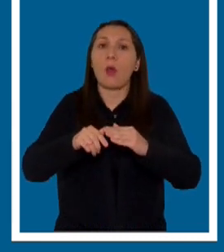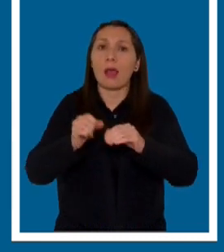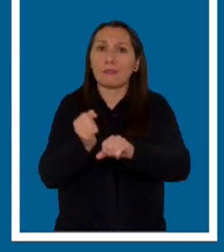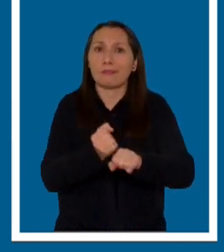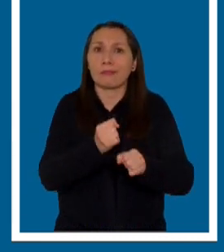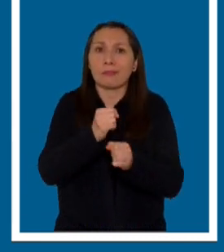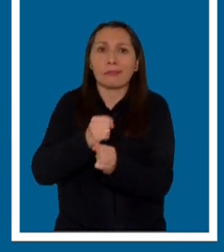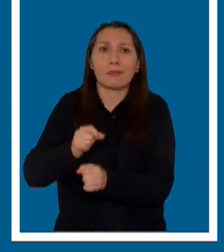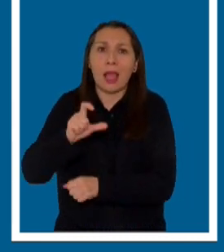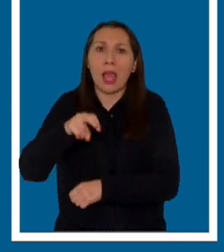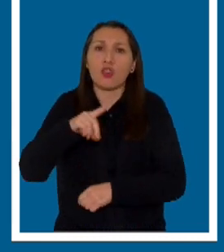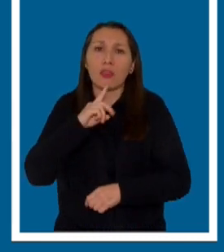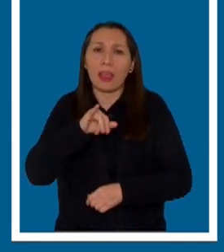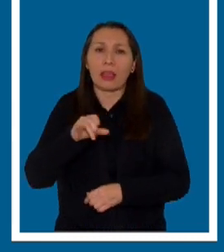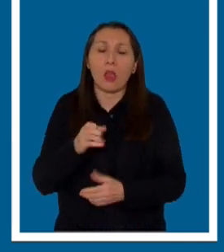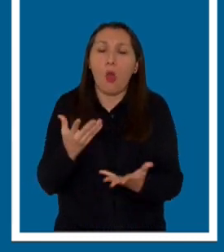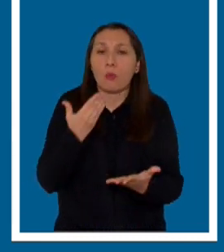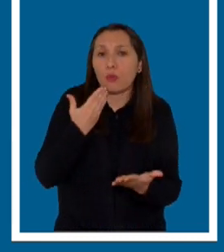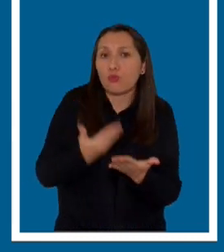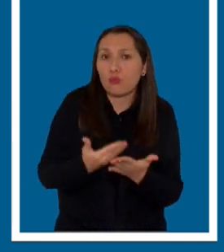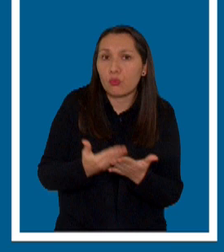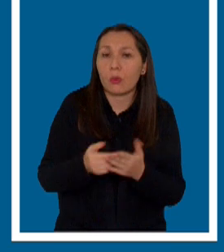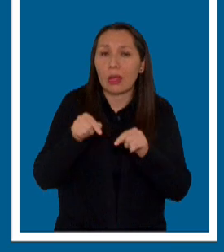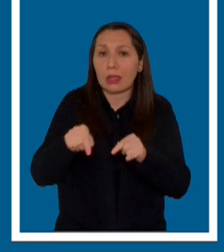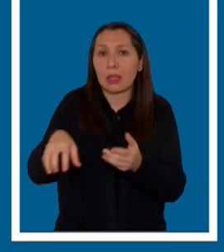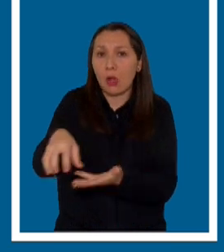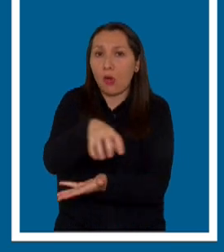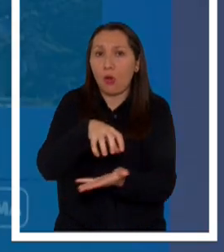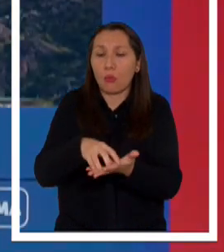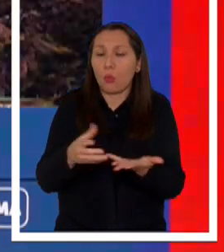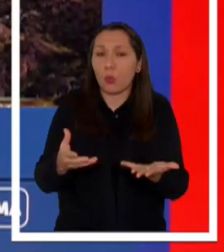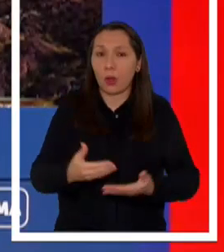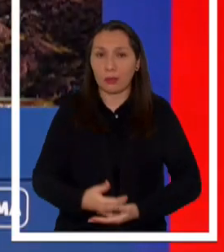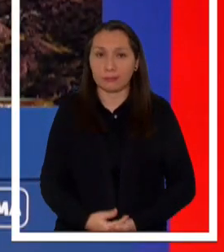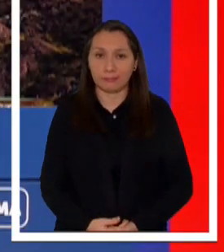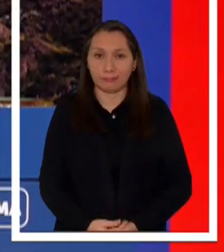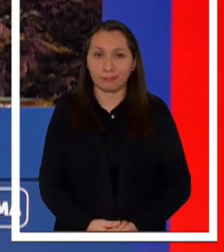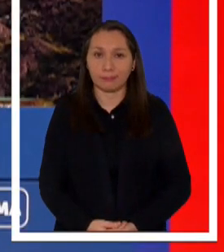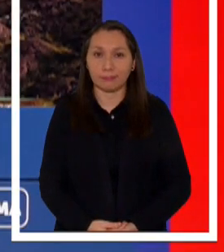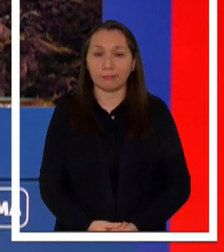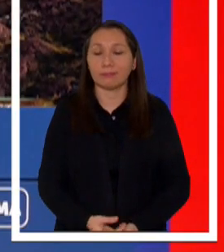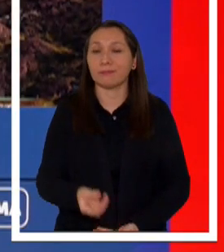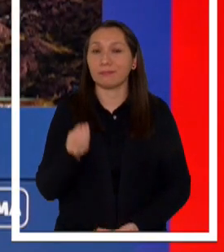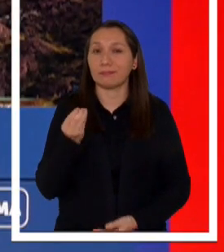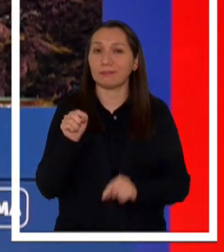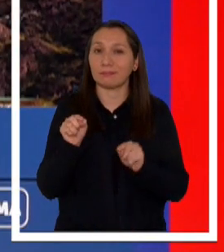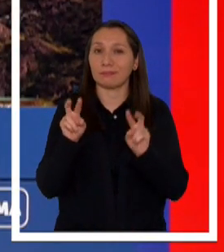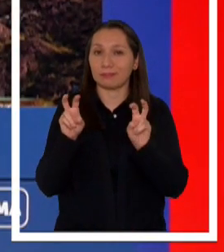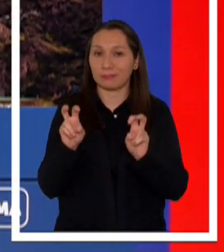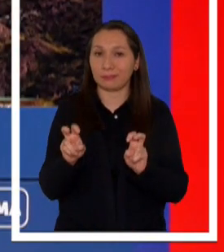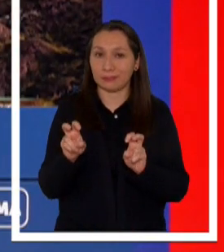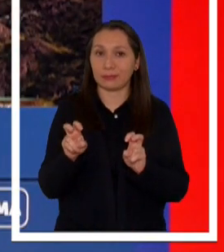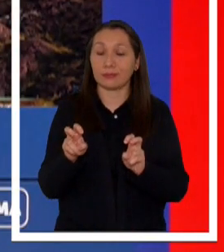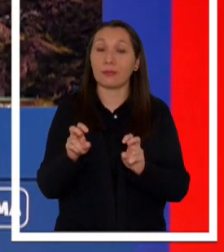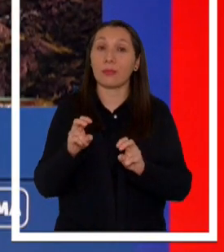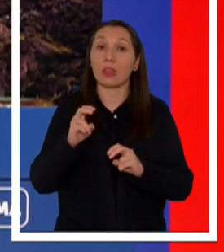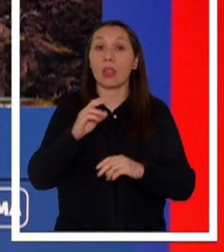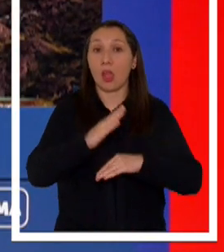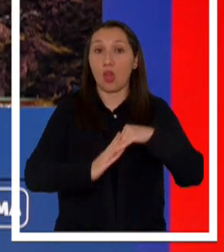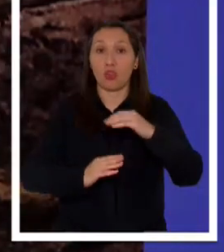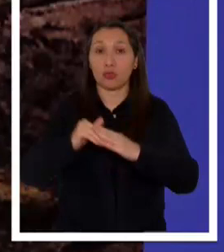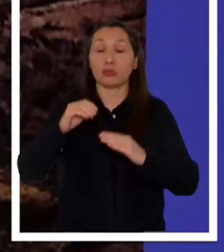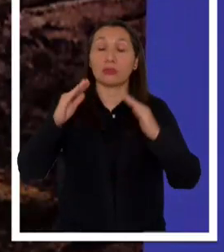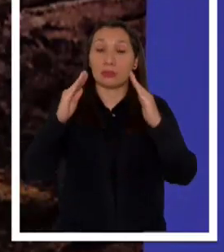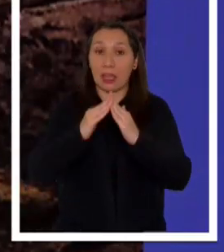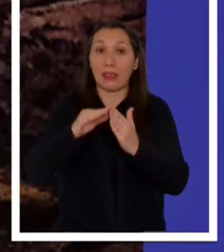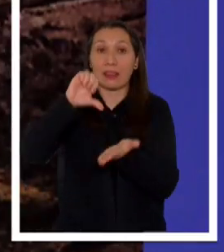Cómo beneficiarán estos juegos acá a la comuna Bueno en ese sentido En Los Andes y